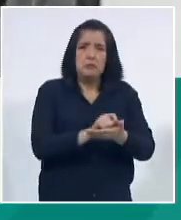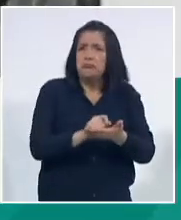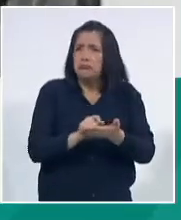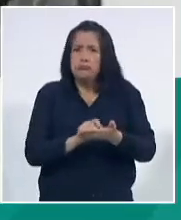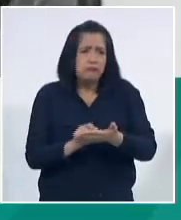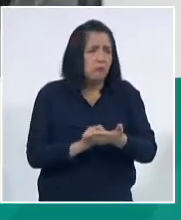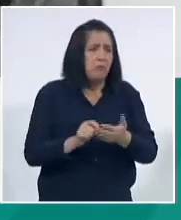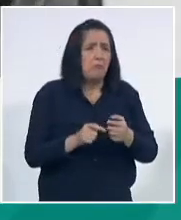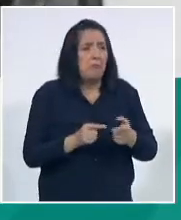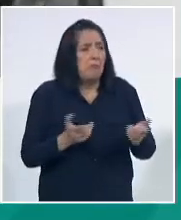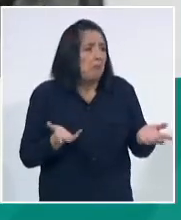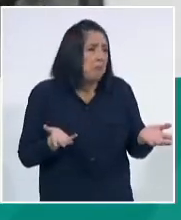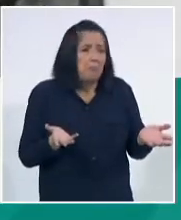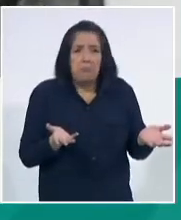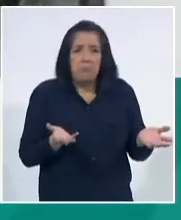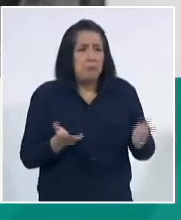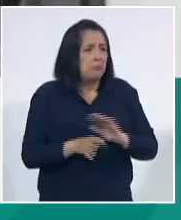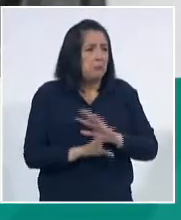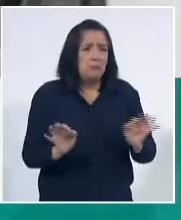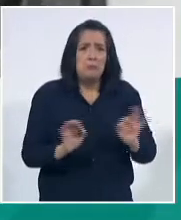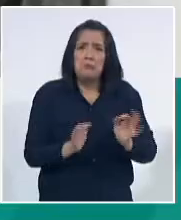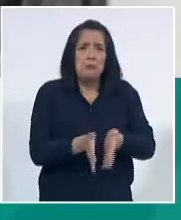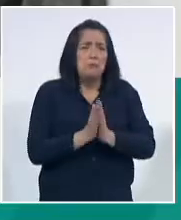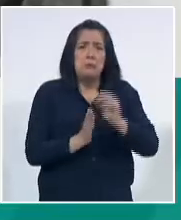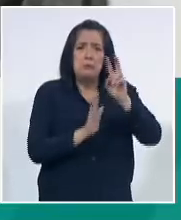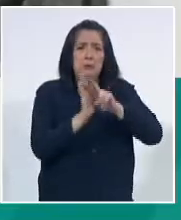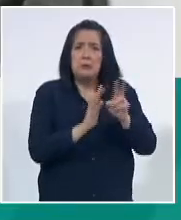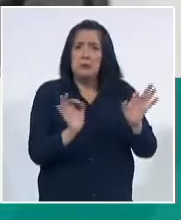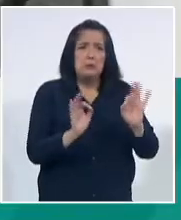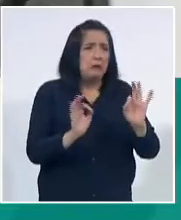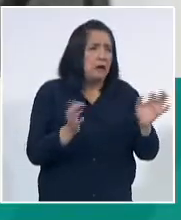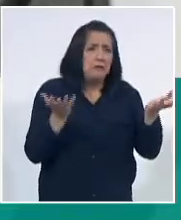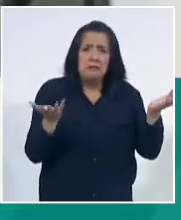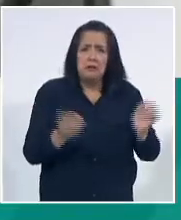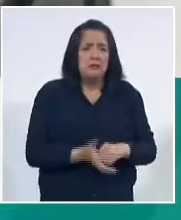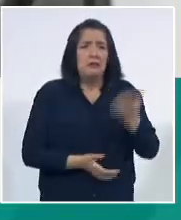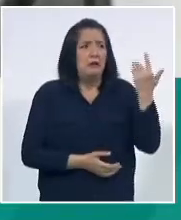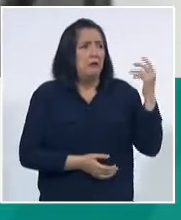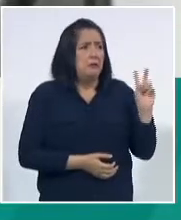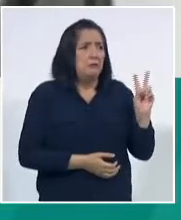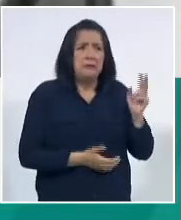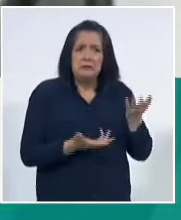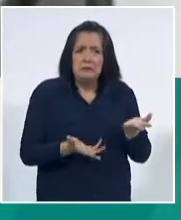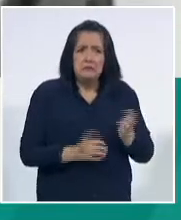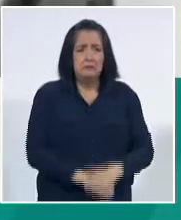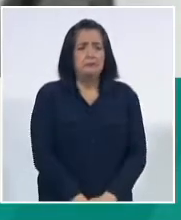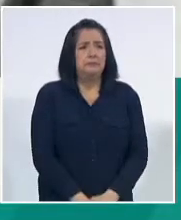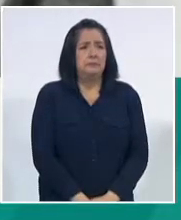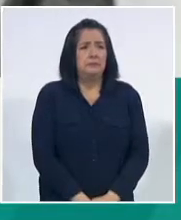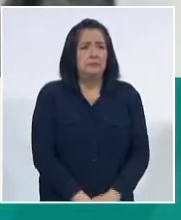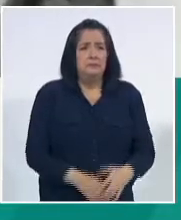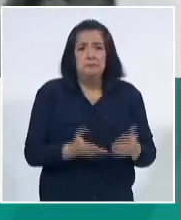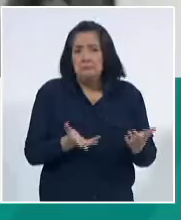pero no me han pedido ni video, no me han pedido nada, absolutamente. Mire, eso ha ocurrido el día viernes pasado. Ajá.